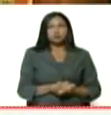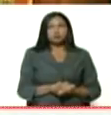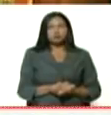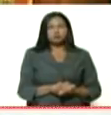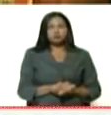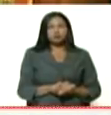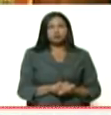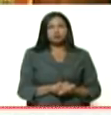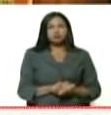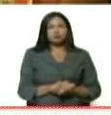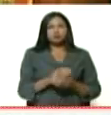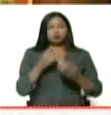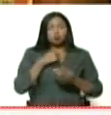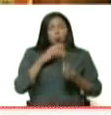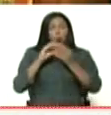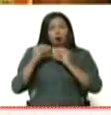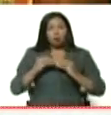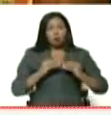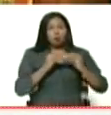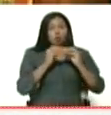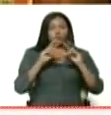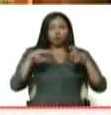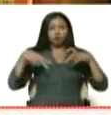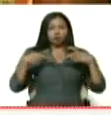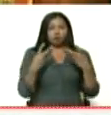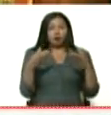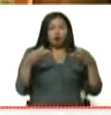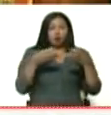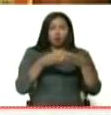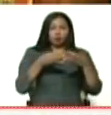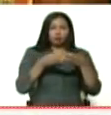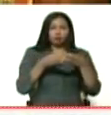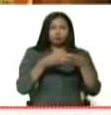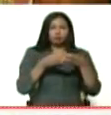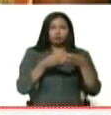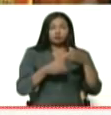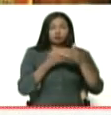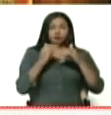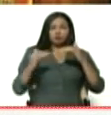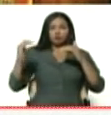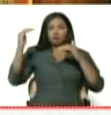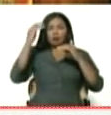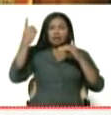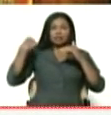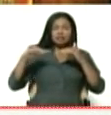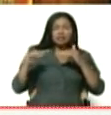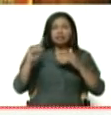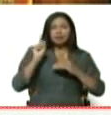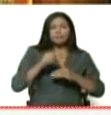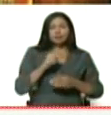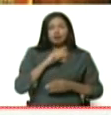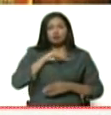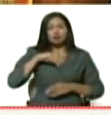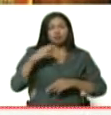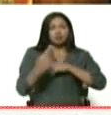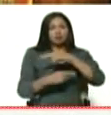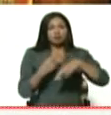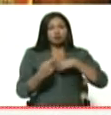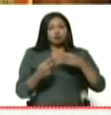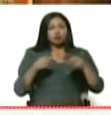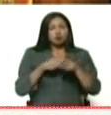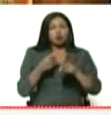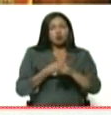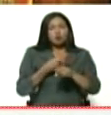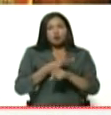He actualizado al equipo de más alto nivel que tiene la revolución, sus